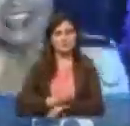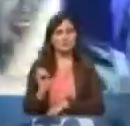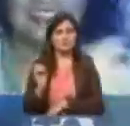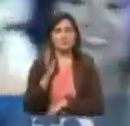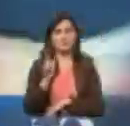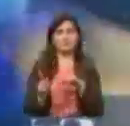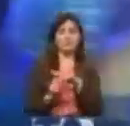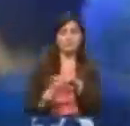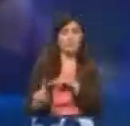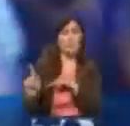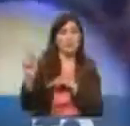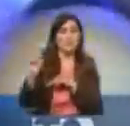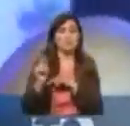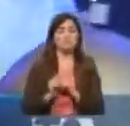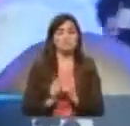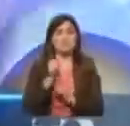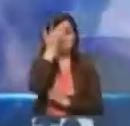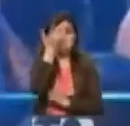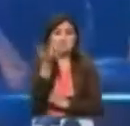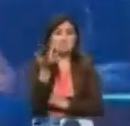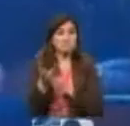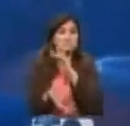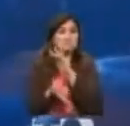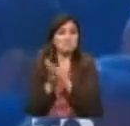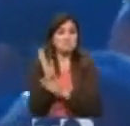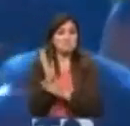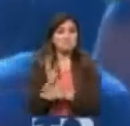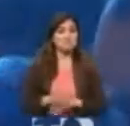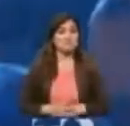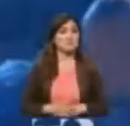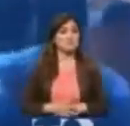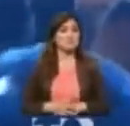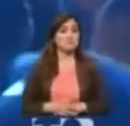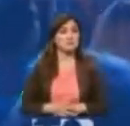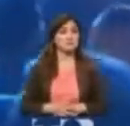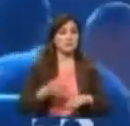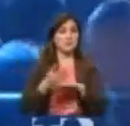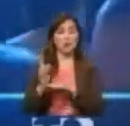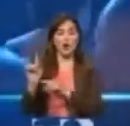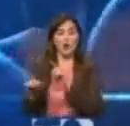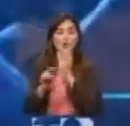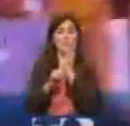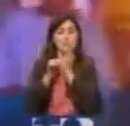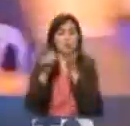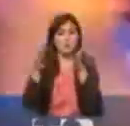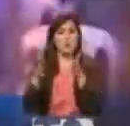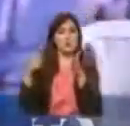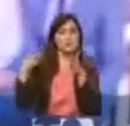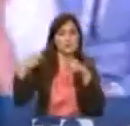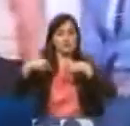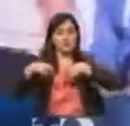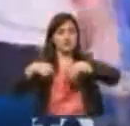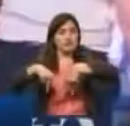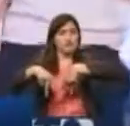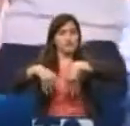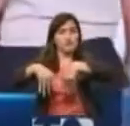se fue y ni su comitiva sabía por qué. En tanto que del otro lado, poco a poco iban entrando algunos ministros de Estado y hasta la